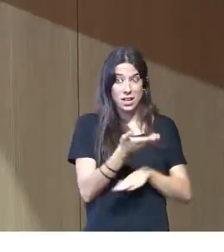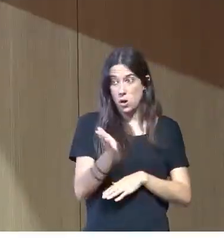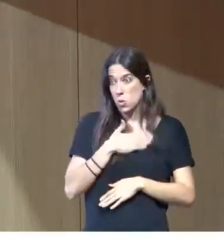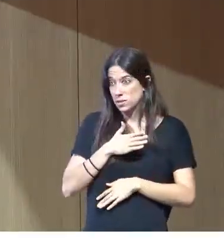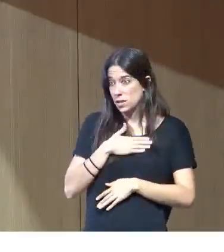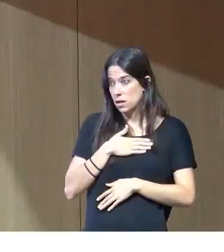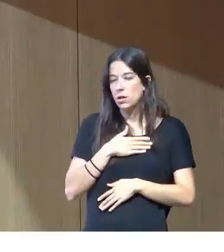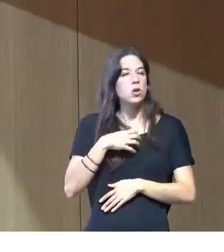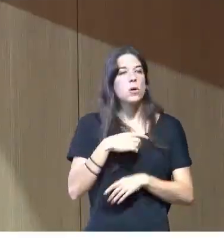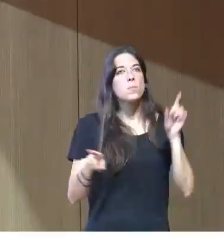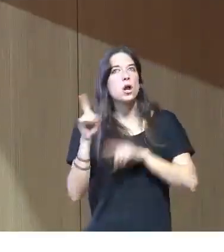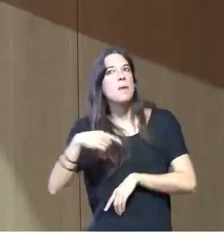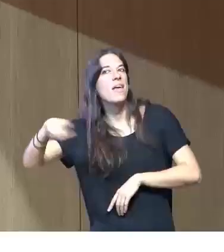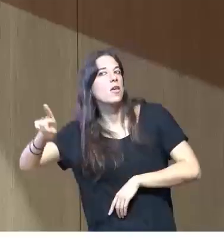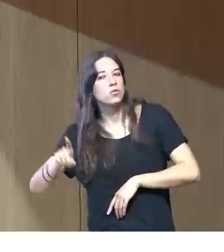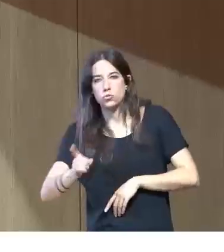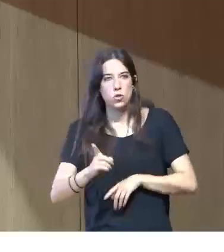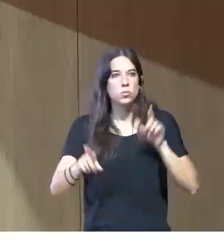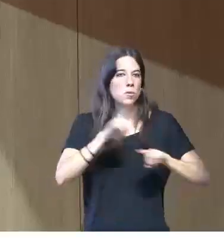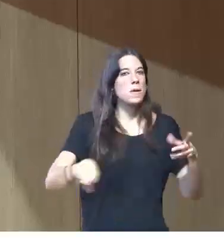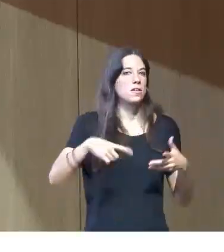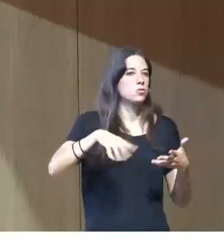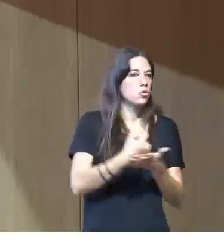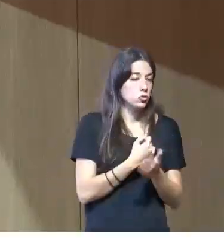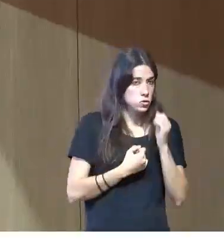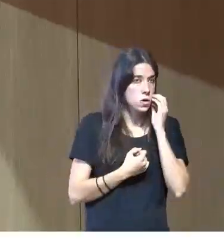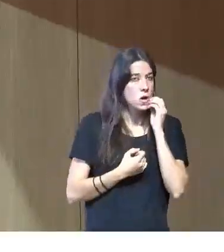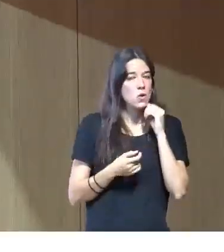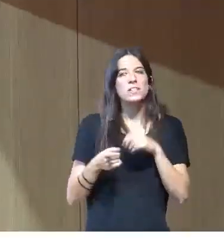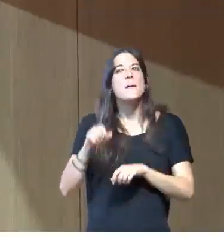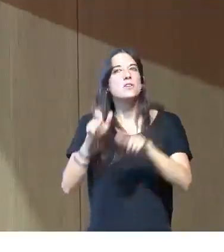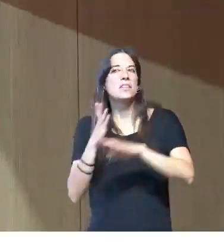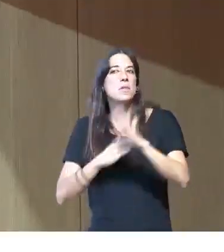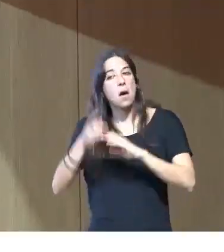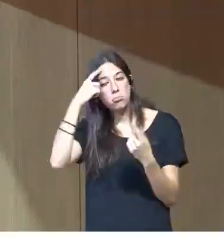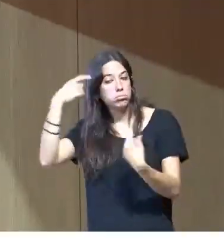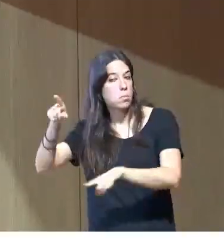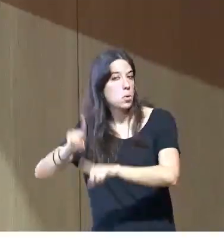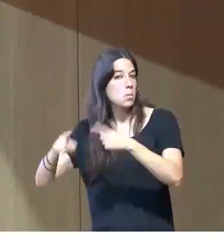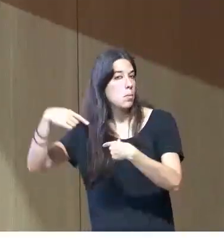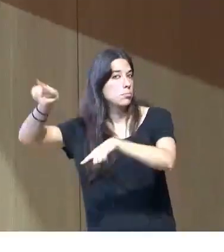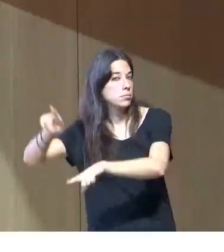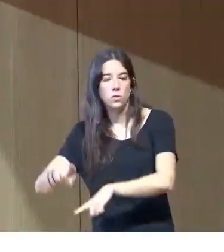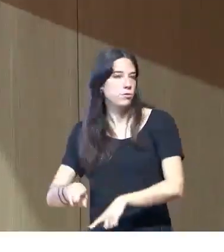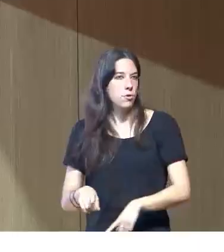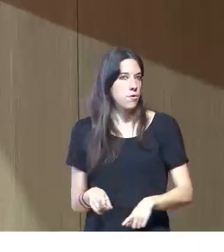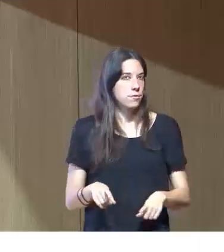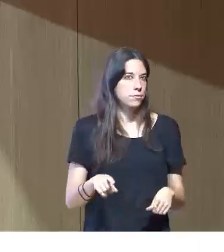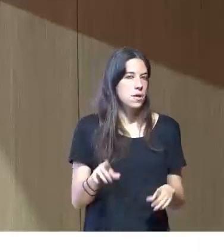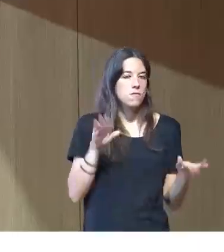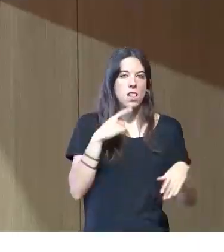de las personas con discapacidad si al final Esto es algo que nos tiene que implicar a todas y a todas